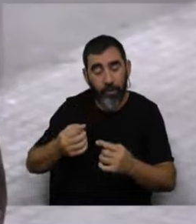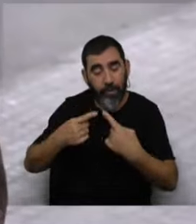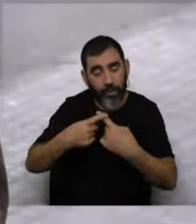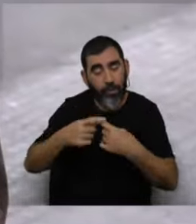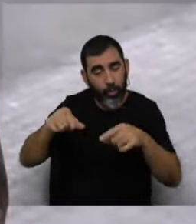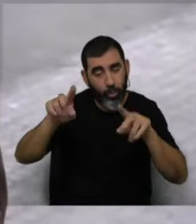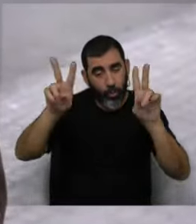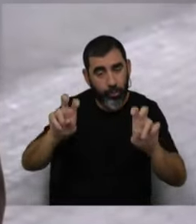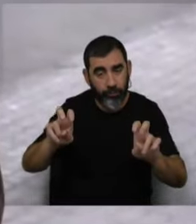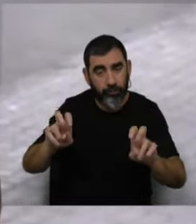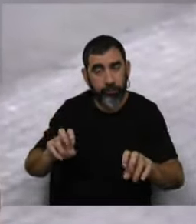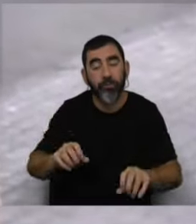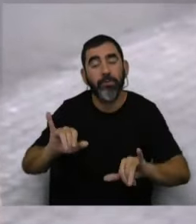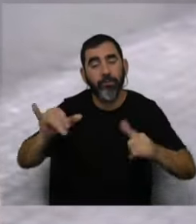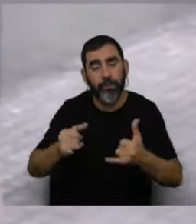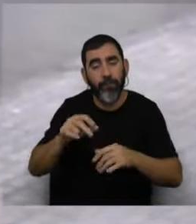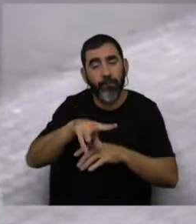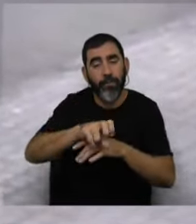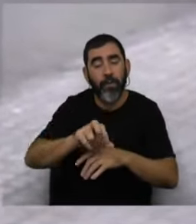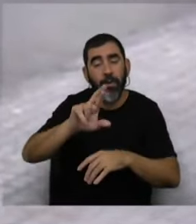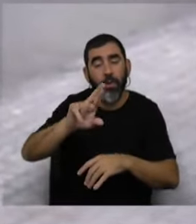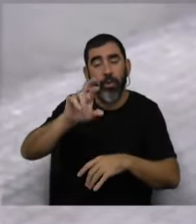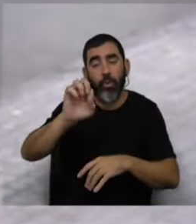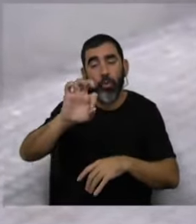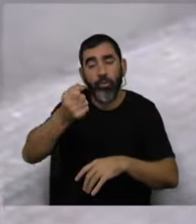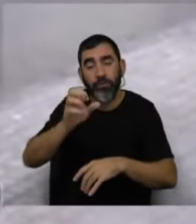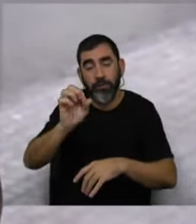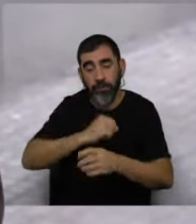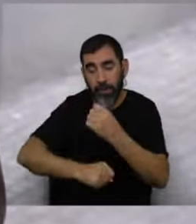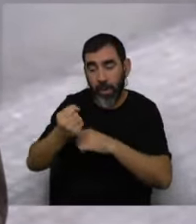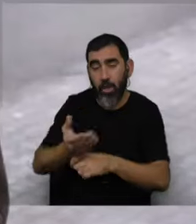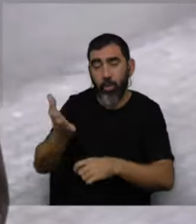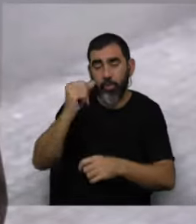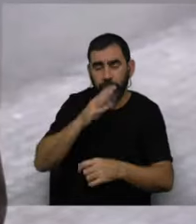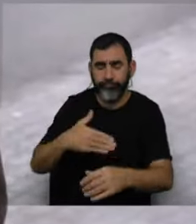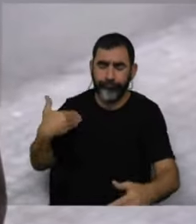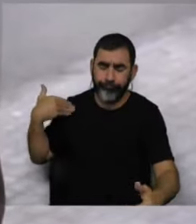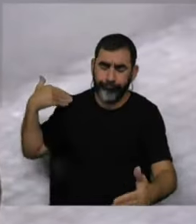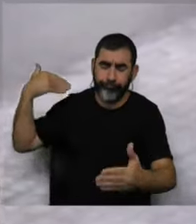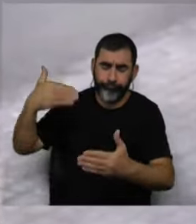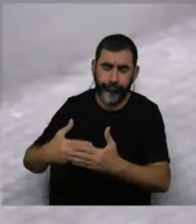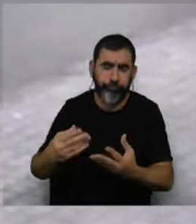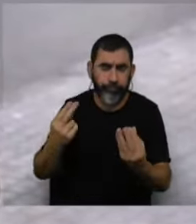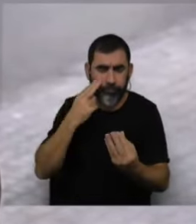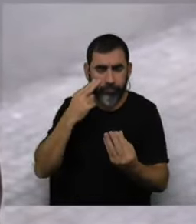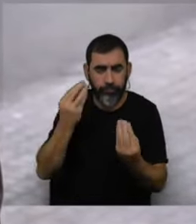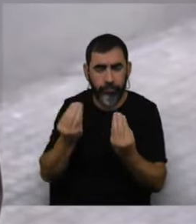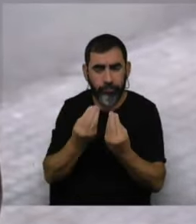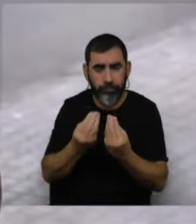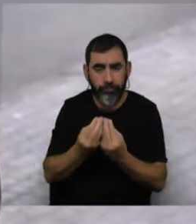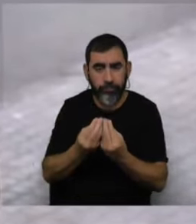eh Ya nos pasó con el fiscal Rosas el año pasado tenemos una historia de antecedentes que generan